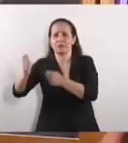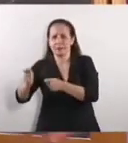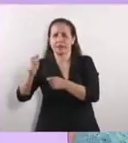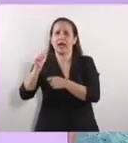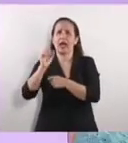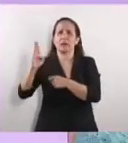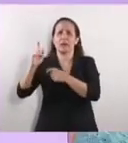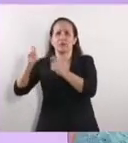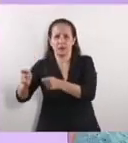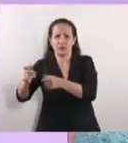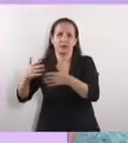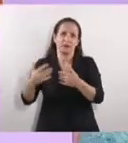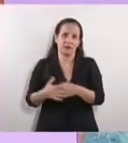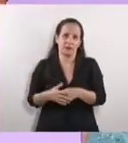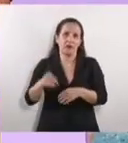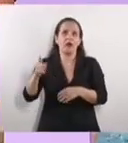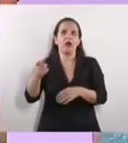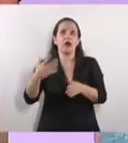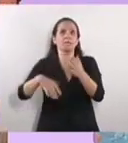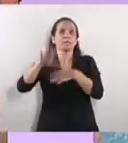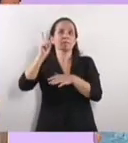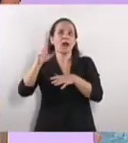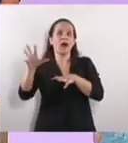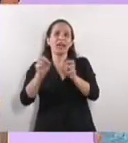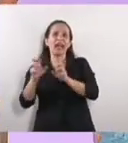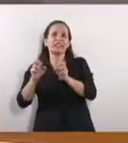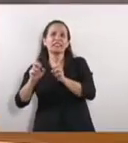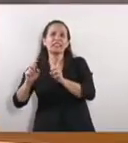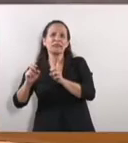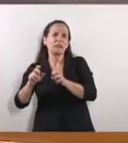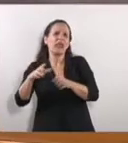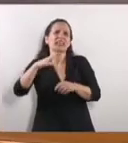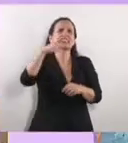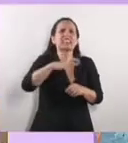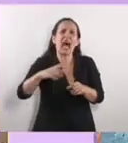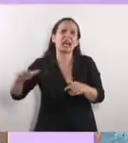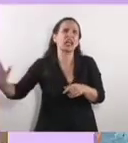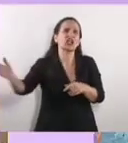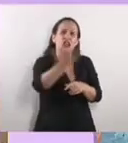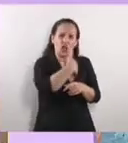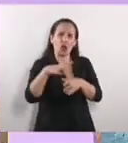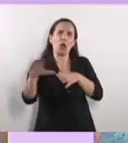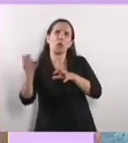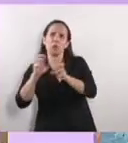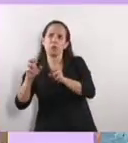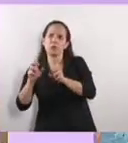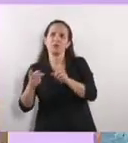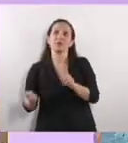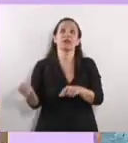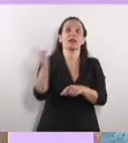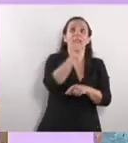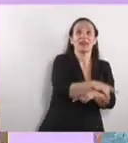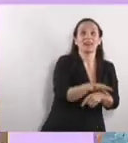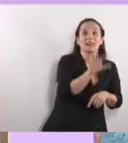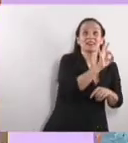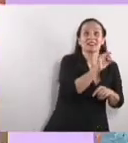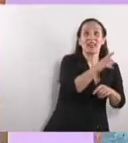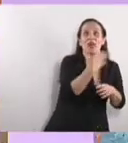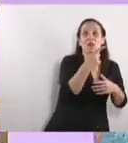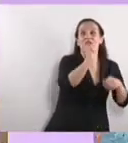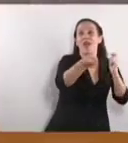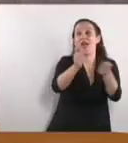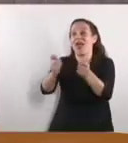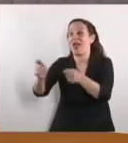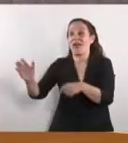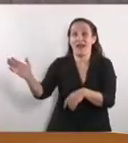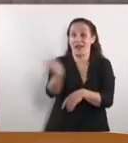Claro. O sea, este ¿Sí? es un receptor universal, cualquier sangre le viene bien, y este es un dador universal que puede donar a cualquiera. o donante Exactamente.